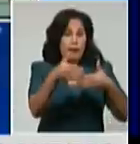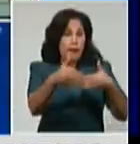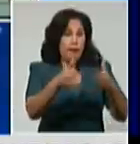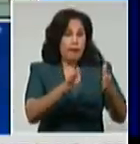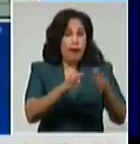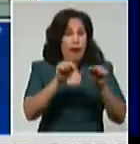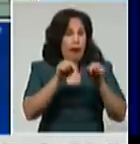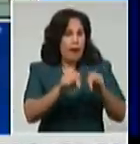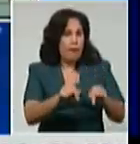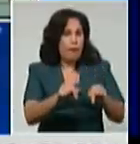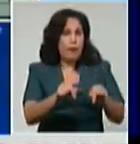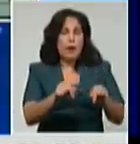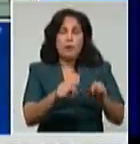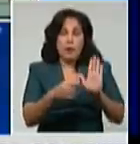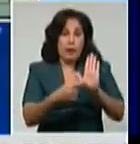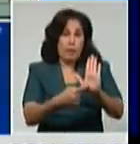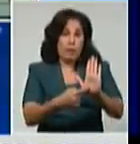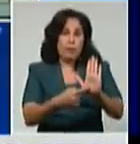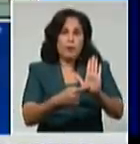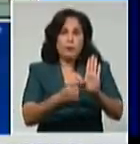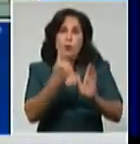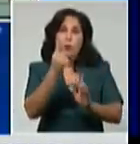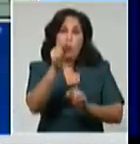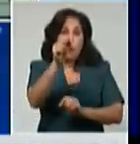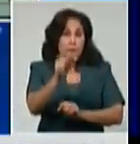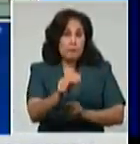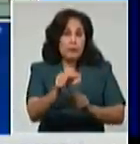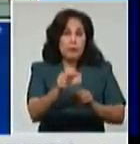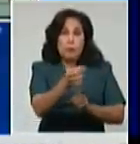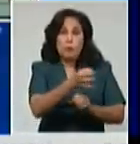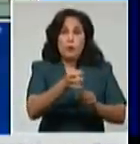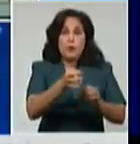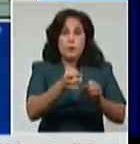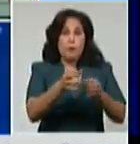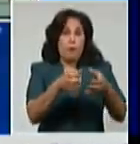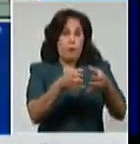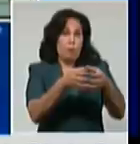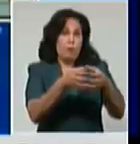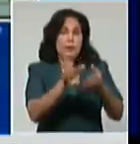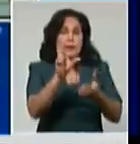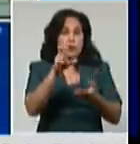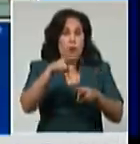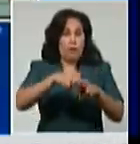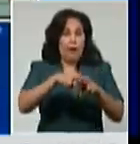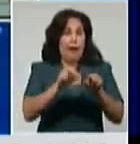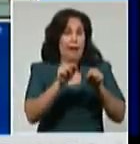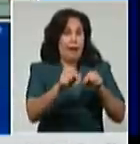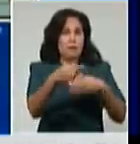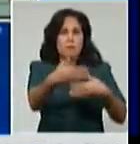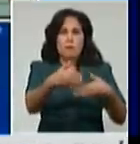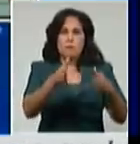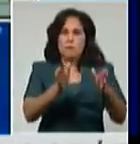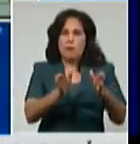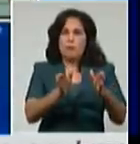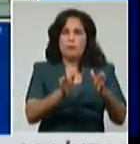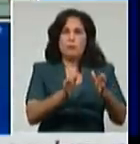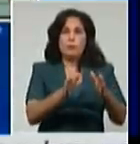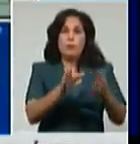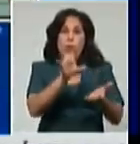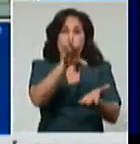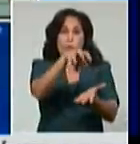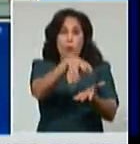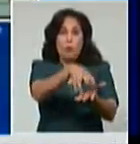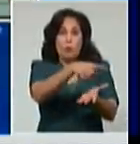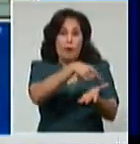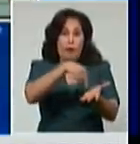momentos presenta un evento activo en el municipio de Centro Habana. De esta forma, en la semana